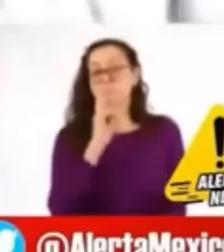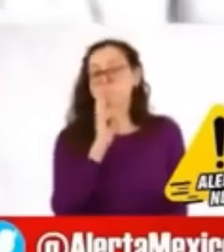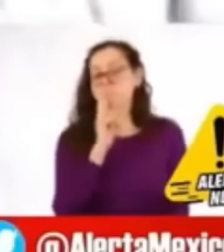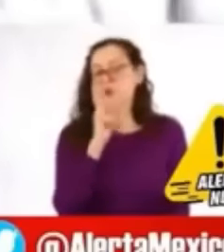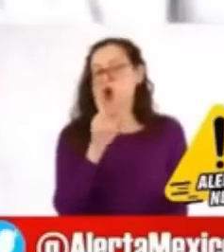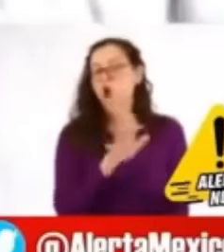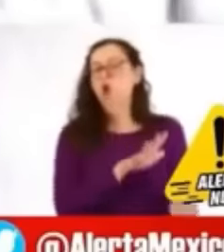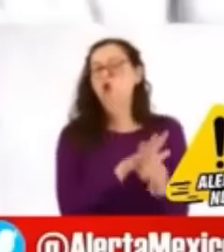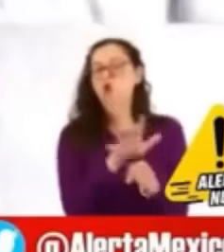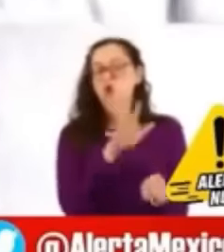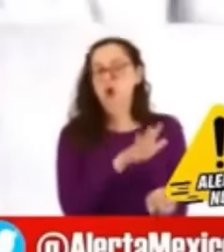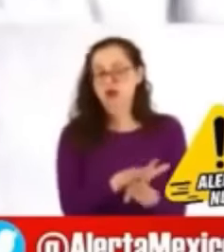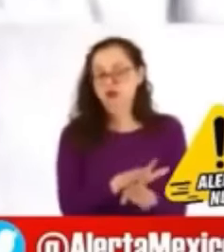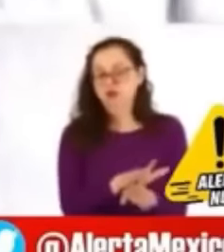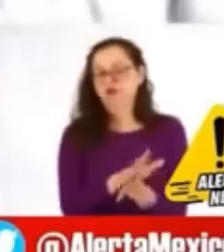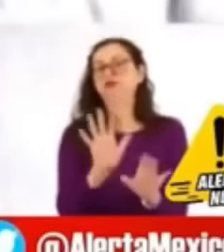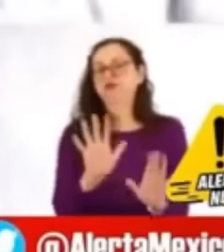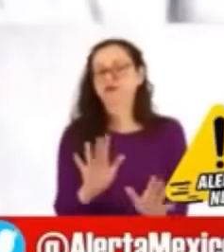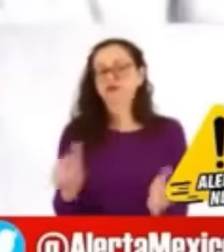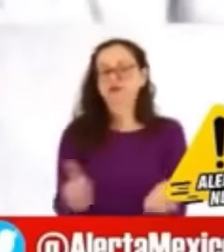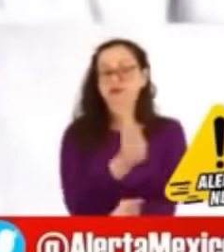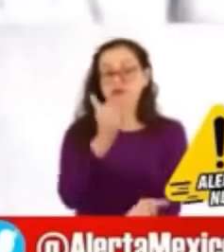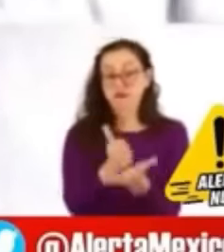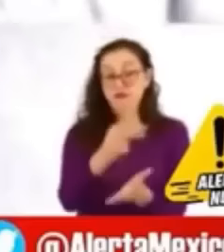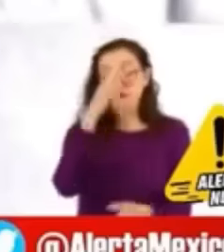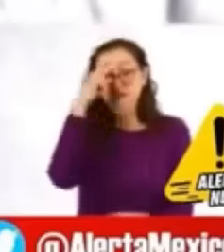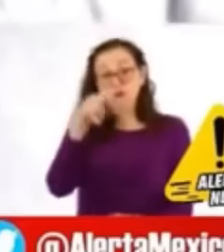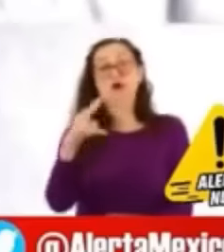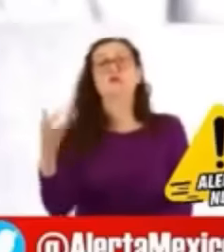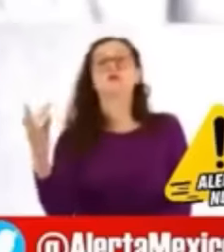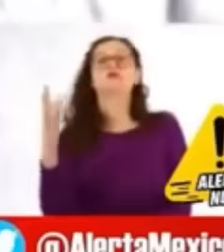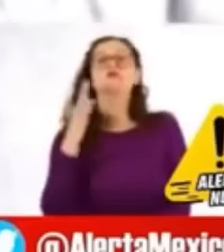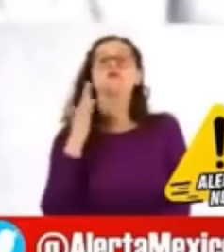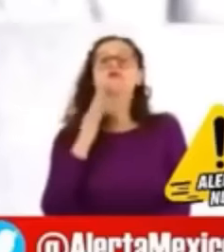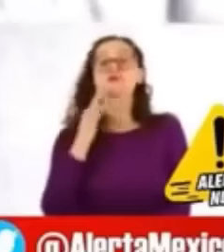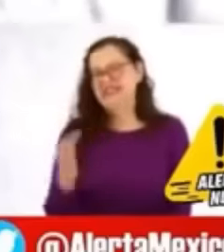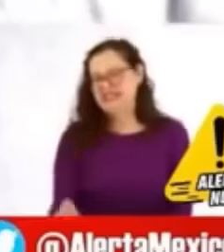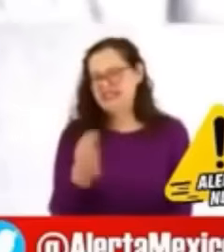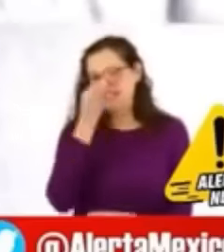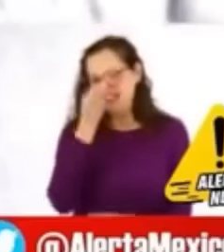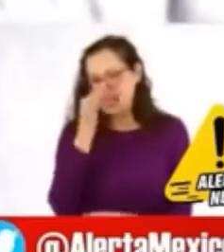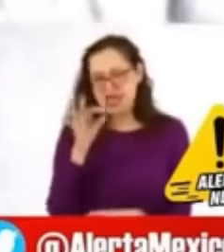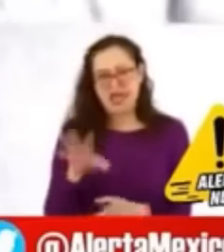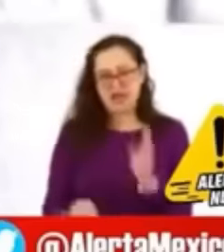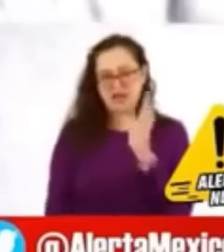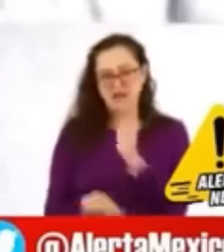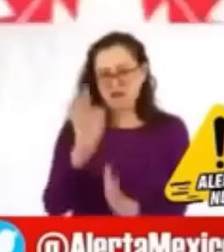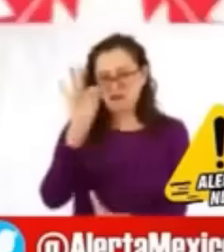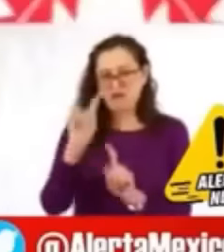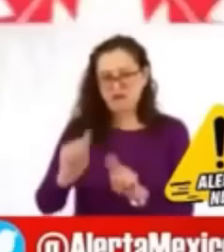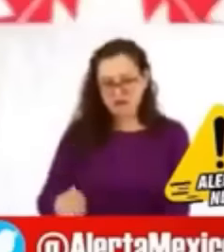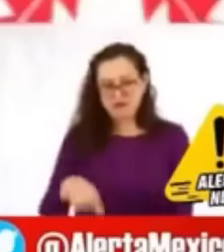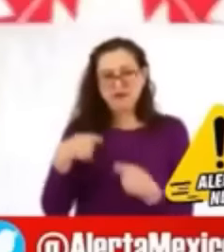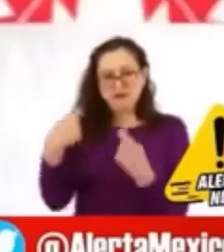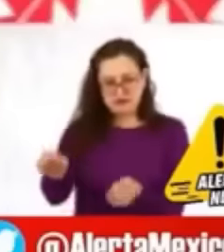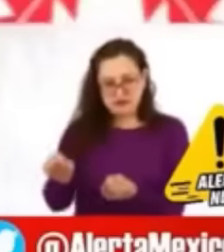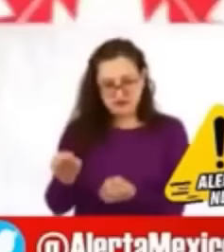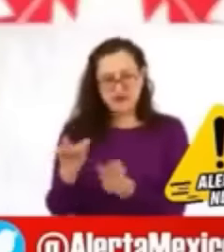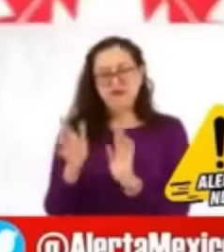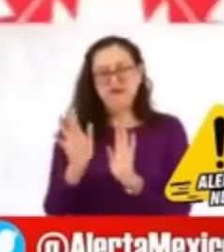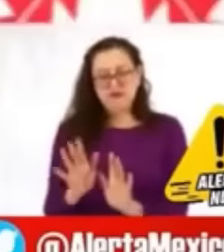nueva fiscal de justicia de la Ciudad de México, fiscal general de justicia de la Ciudad de